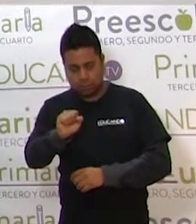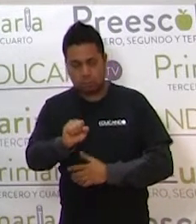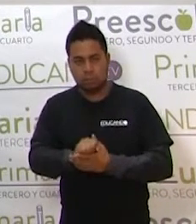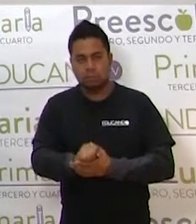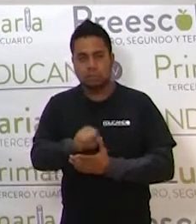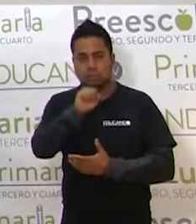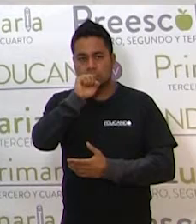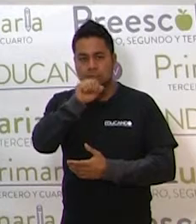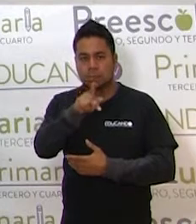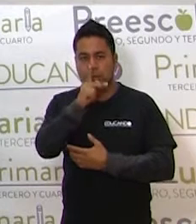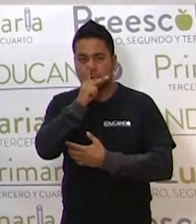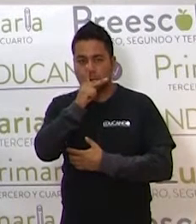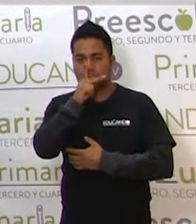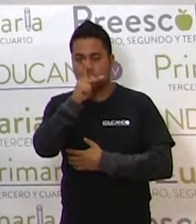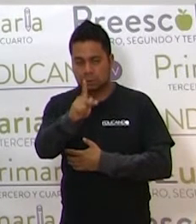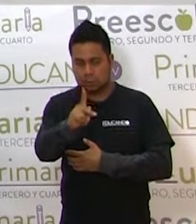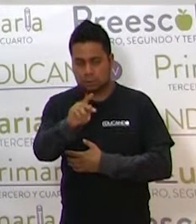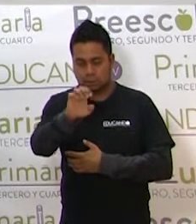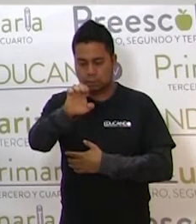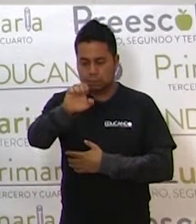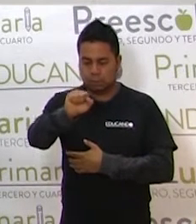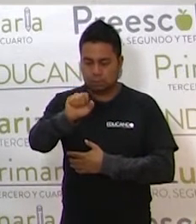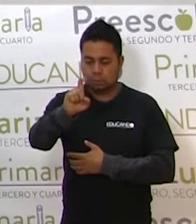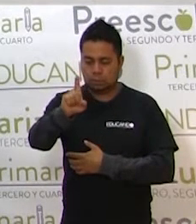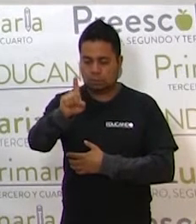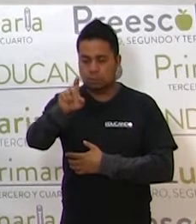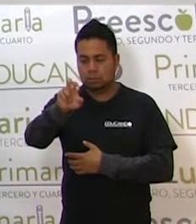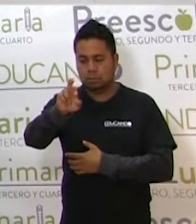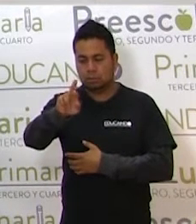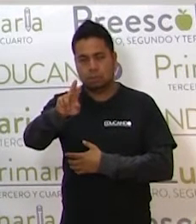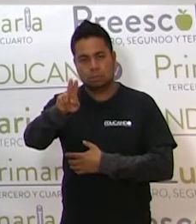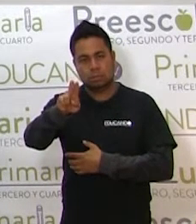y palabras esdrújulas